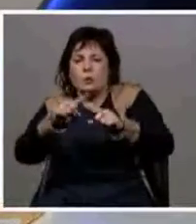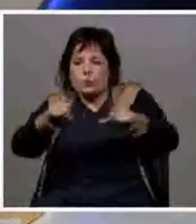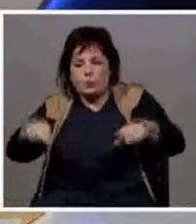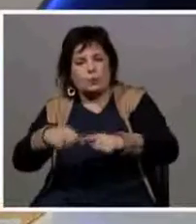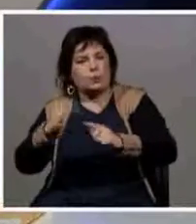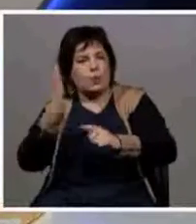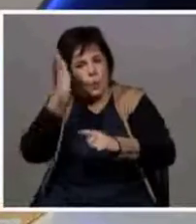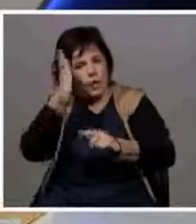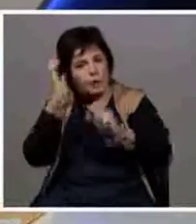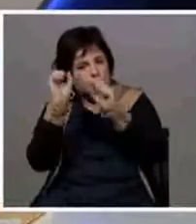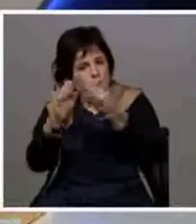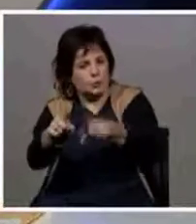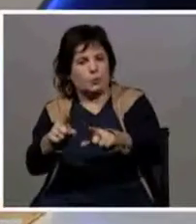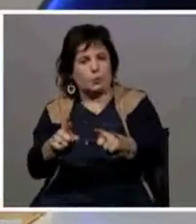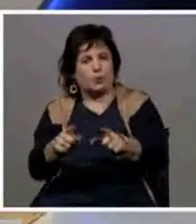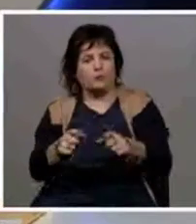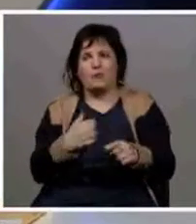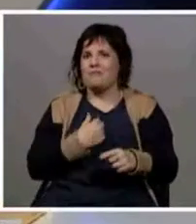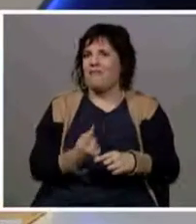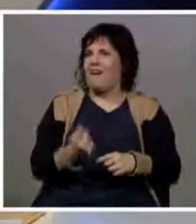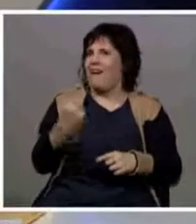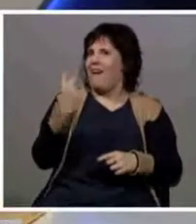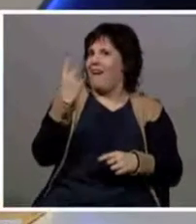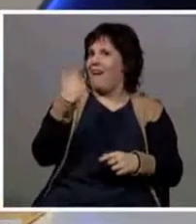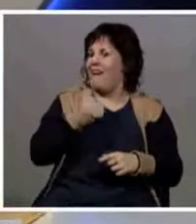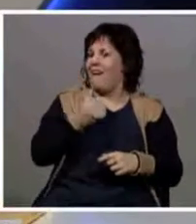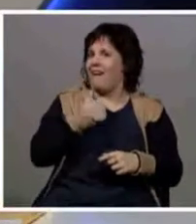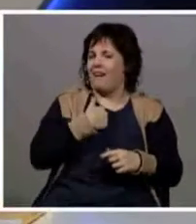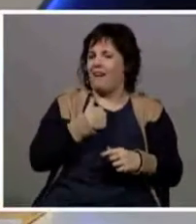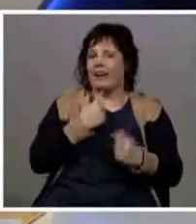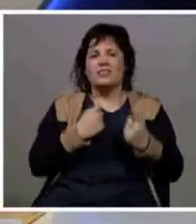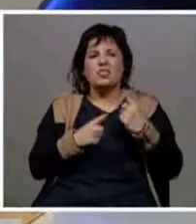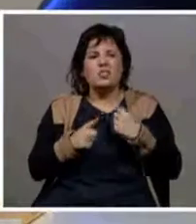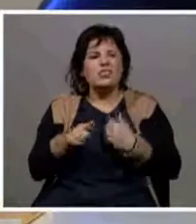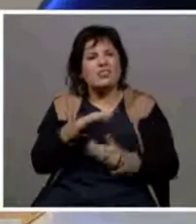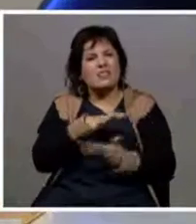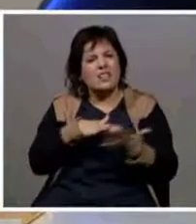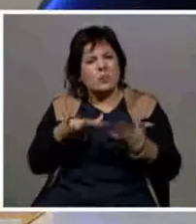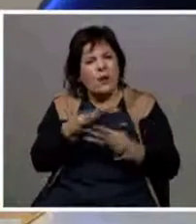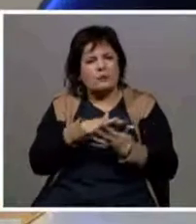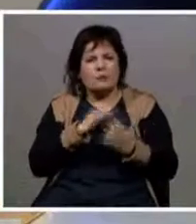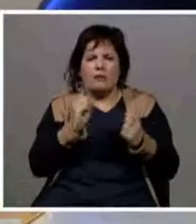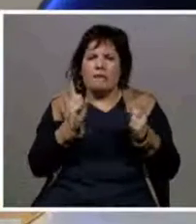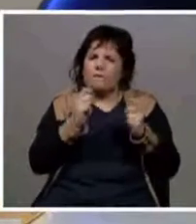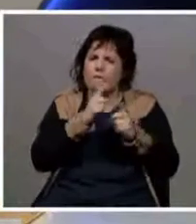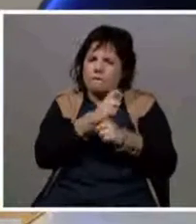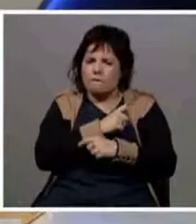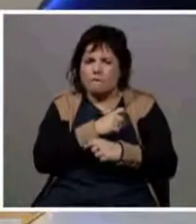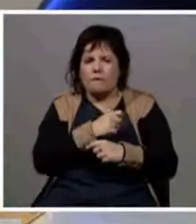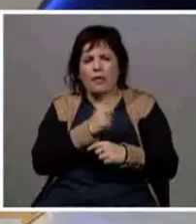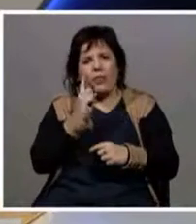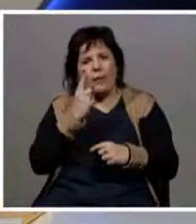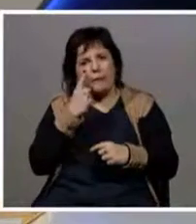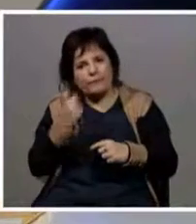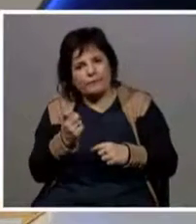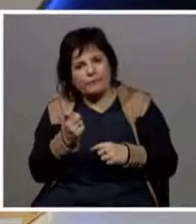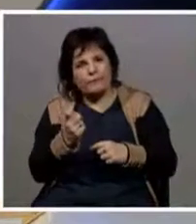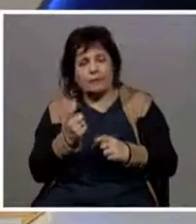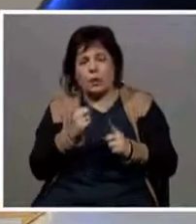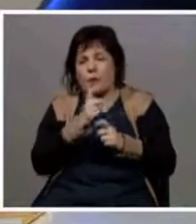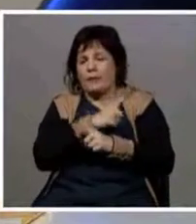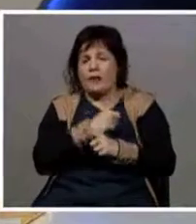propio este general es en situaciones son complejas que hay que mirarlas en la complejidad